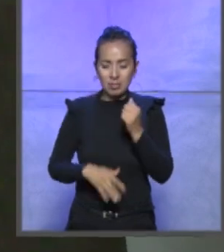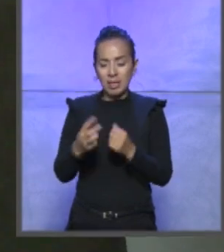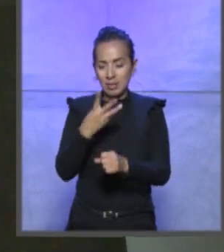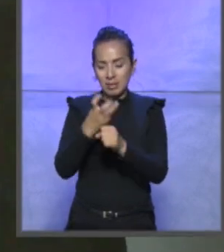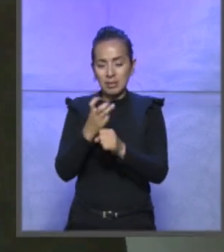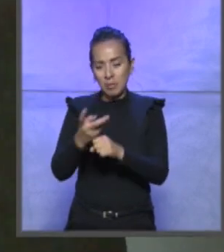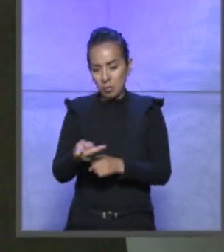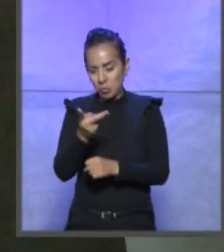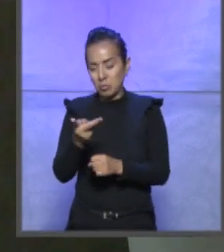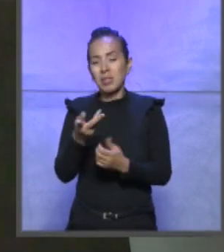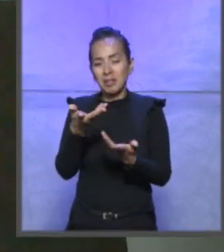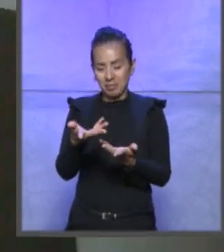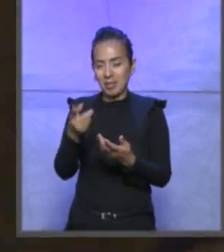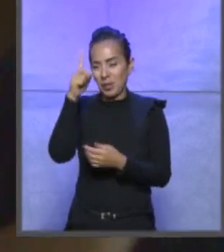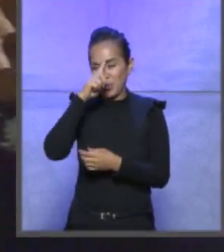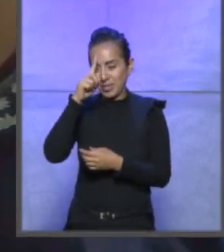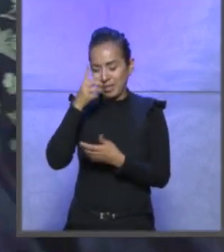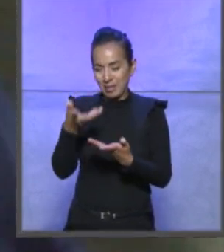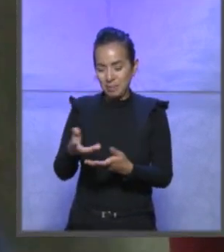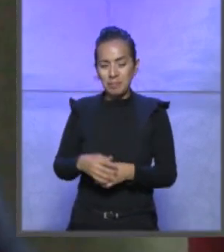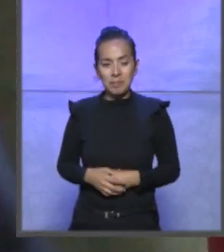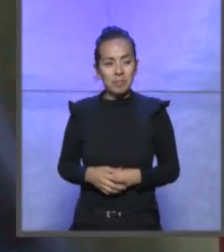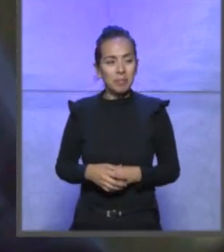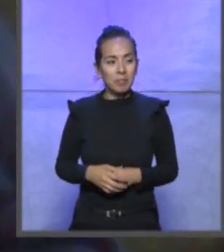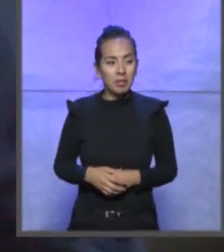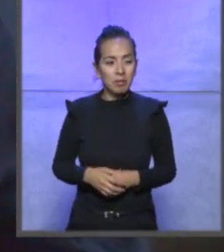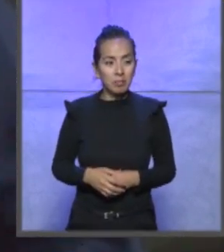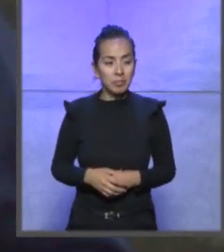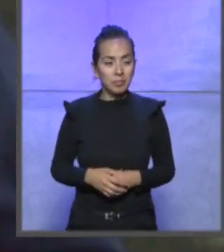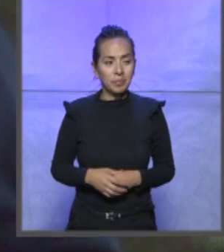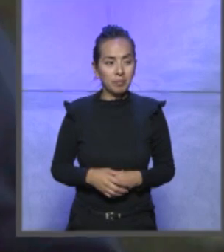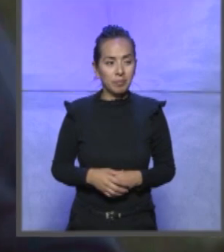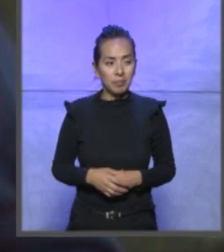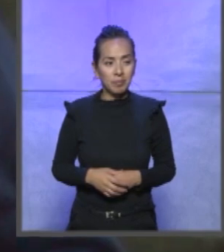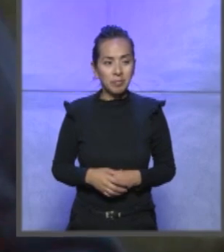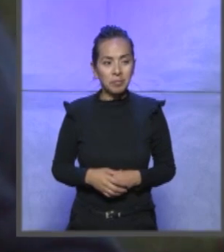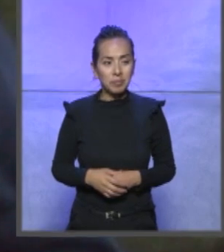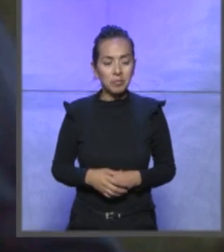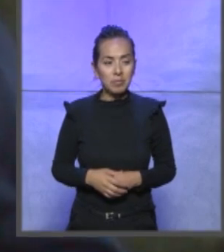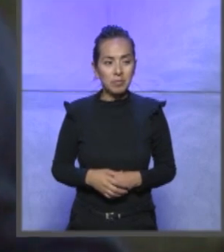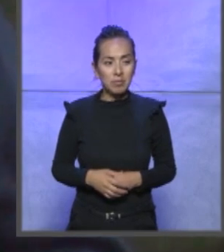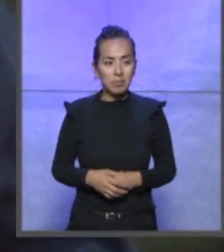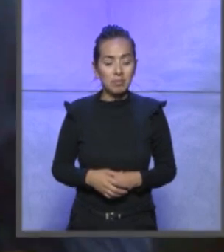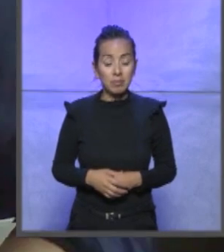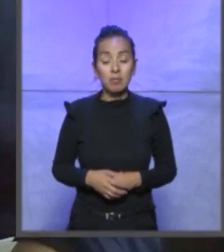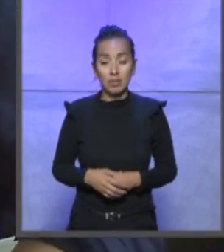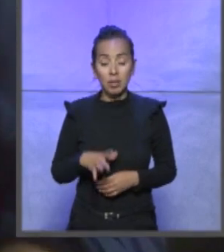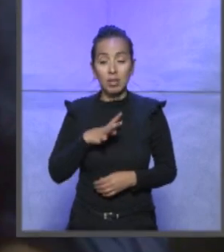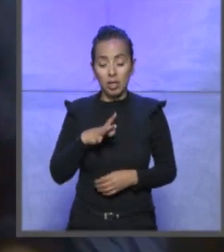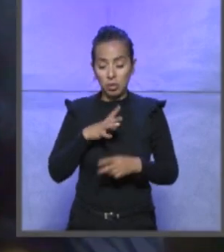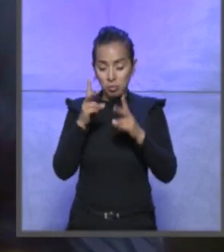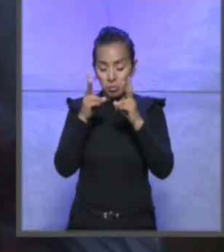tercera pregunta, adelante, consejera. Gracias. Llegamos, la verdad, a un